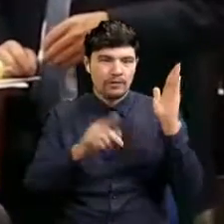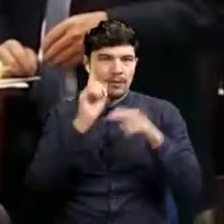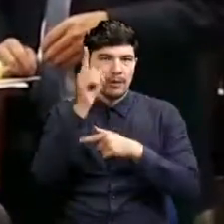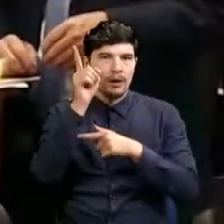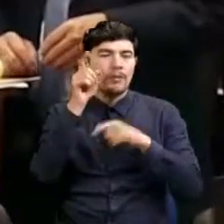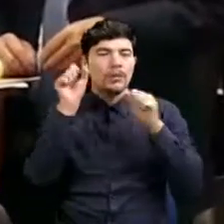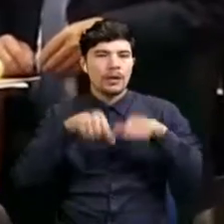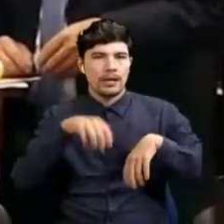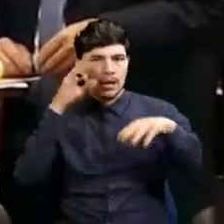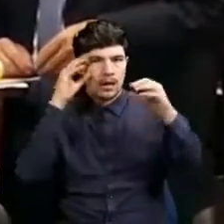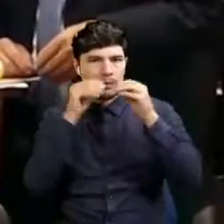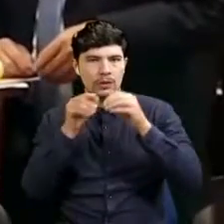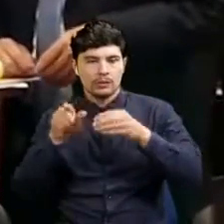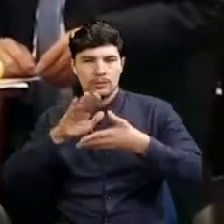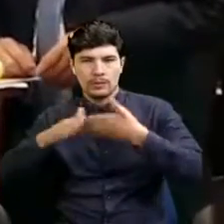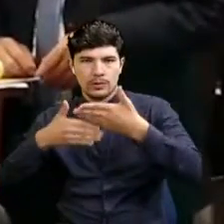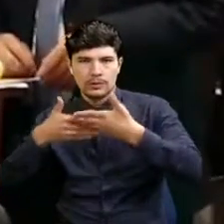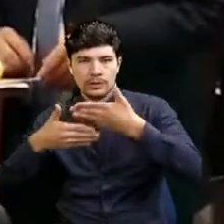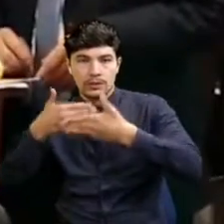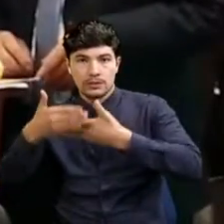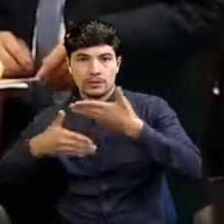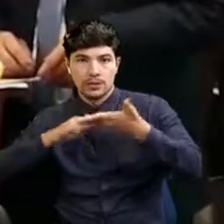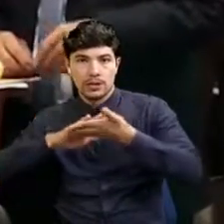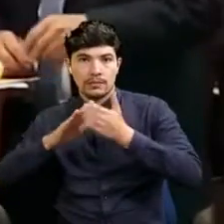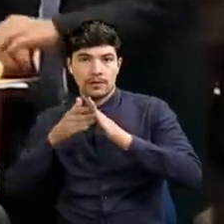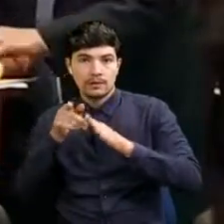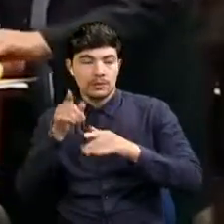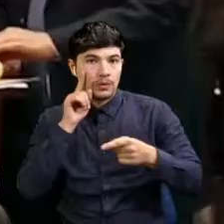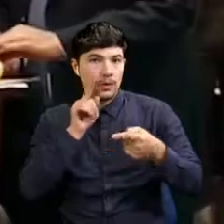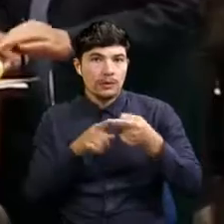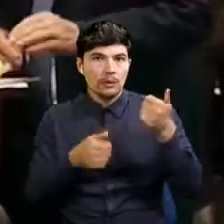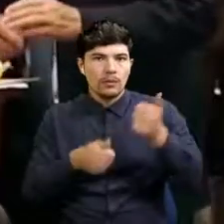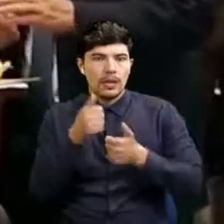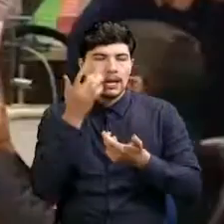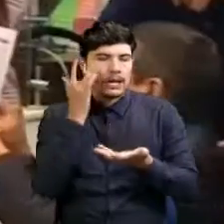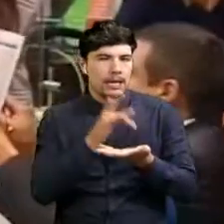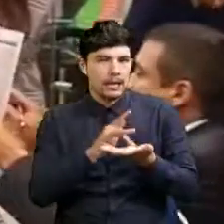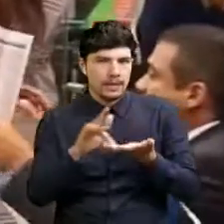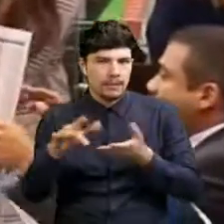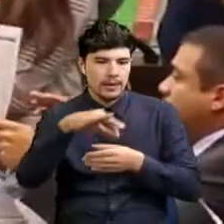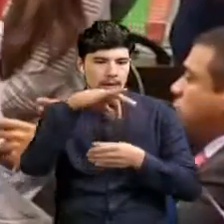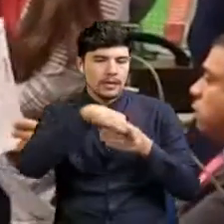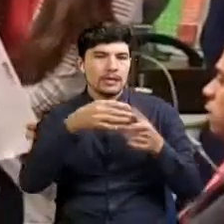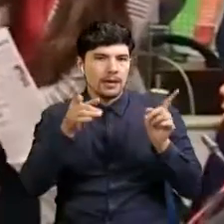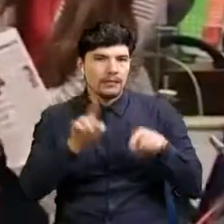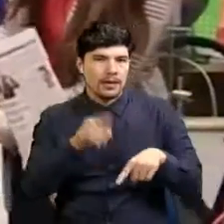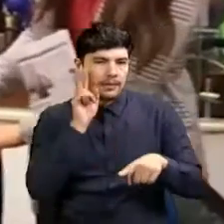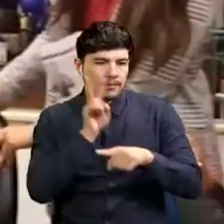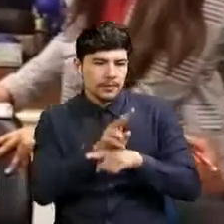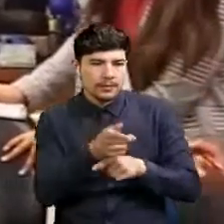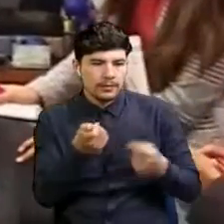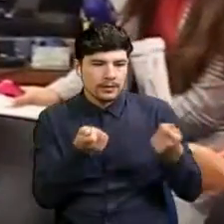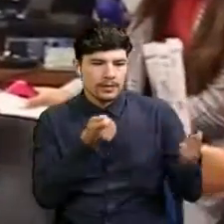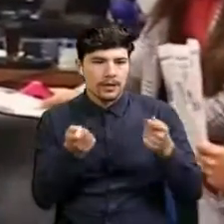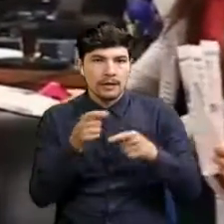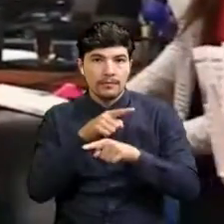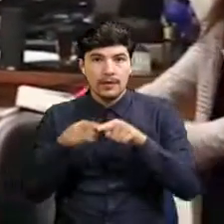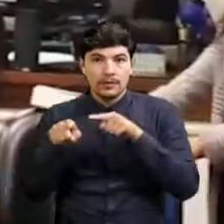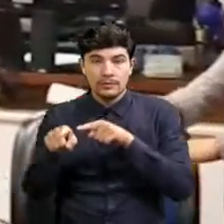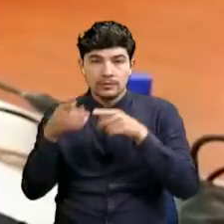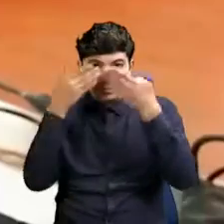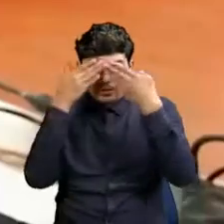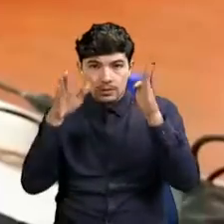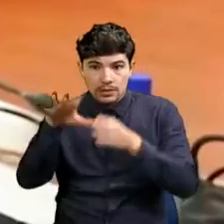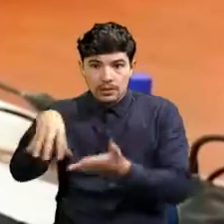implementación del acuerdo de paz, cuyo objetivo principal es hacer más limpias las elecciones y más estricto el control a las mismas. Sin embargo, la bancada del Centro